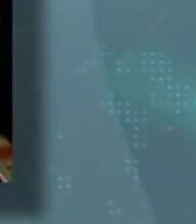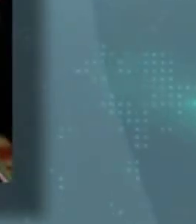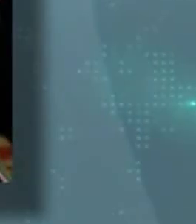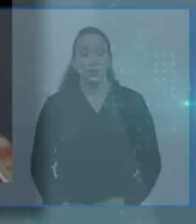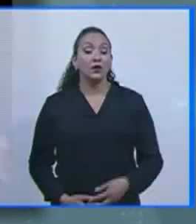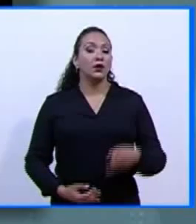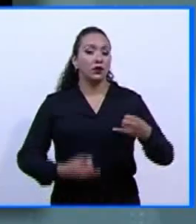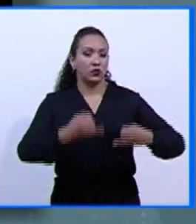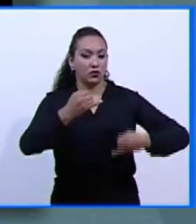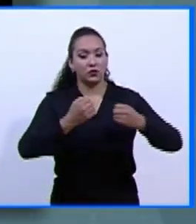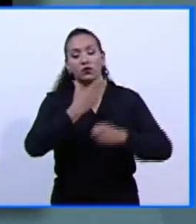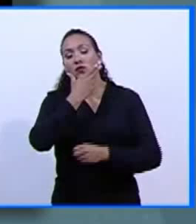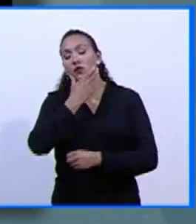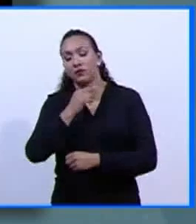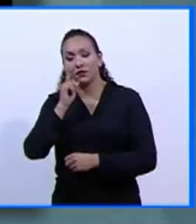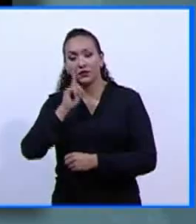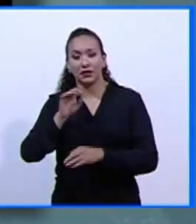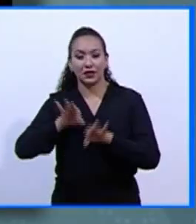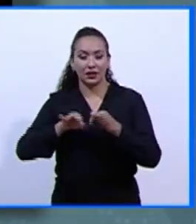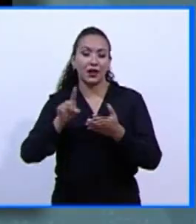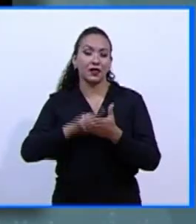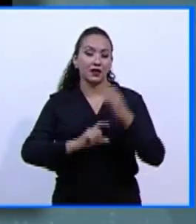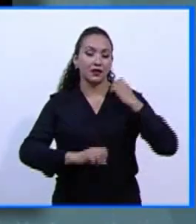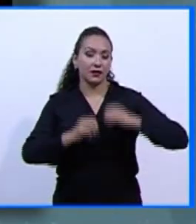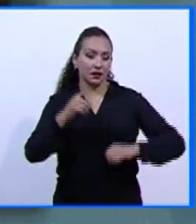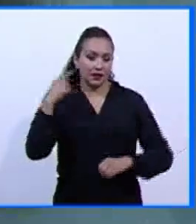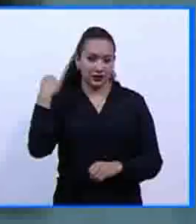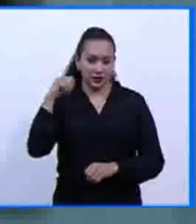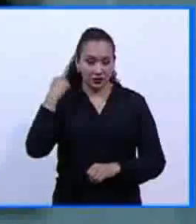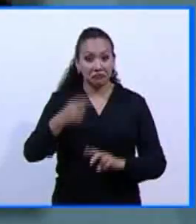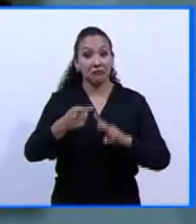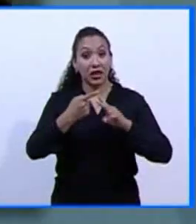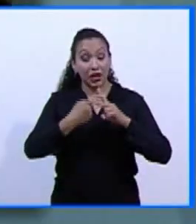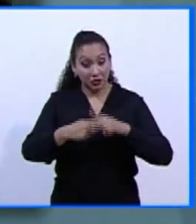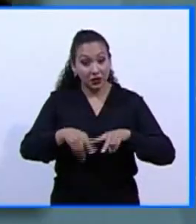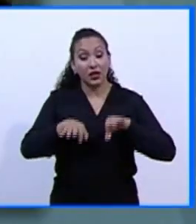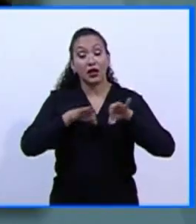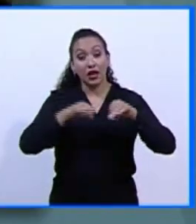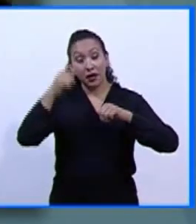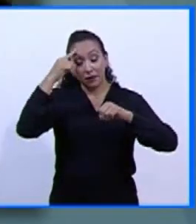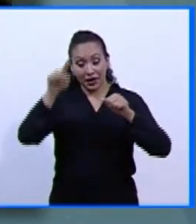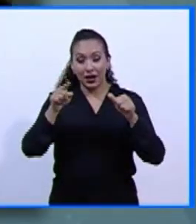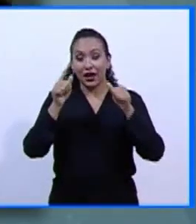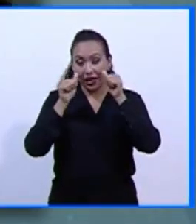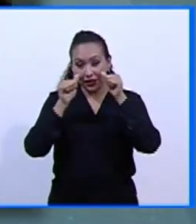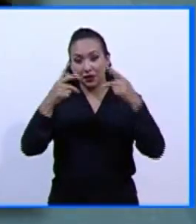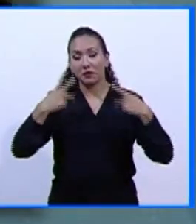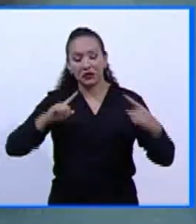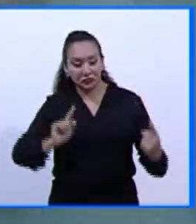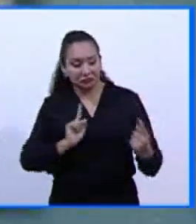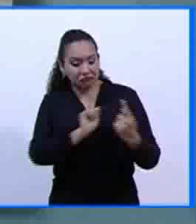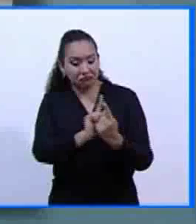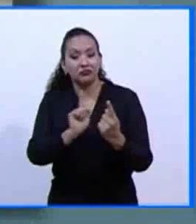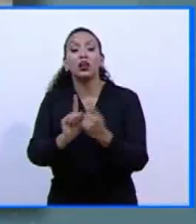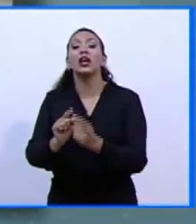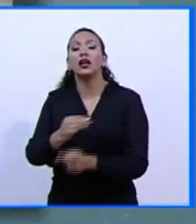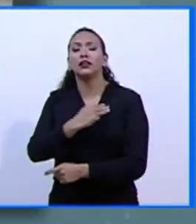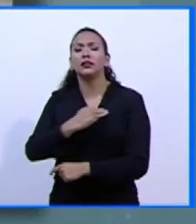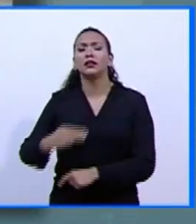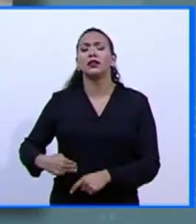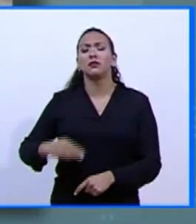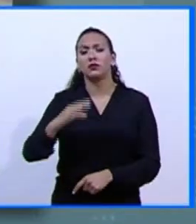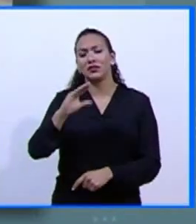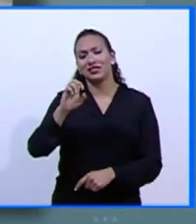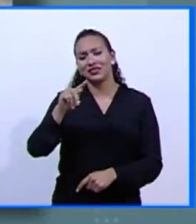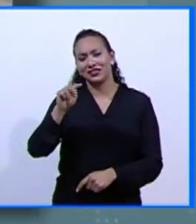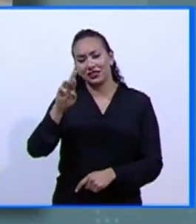Juezas y jueces del Poder Judicial de Tabasco encabezaron las jornadas de atención al pueblo en el municipio de Centro para escuchar de primera